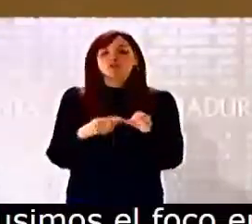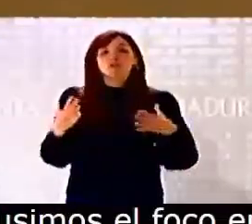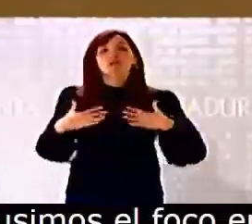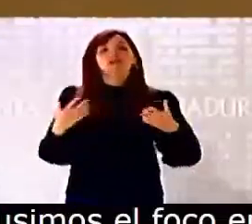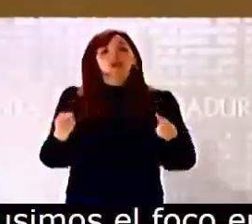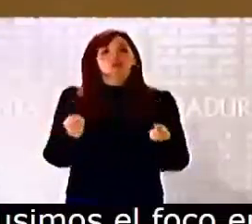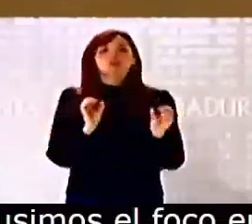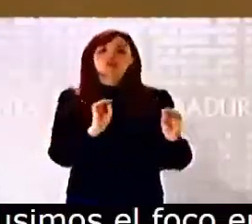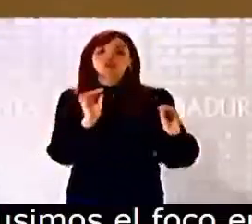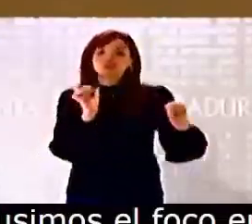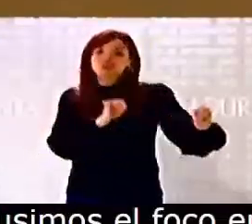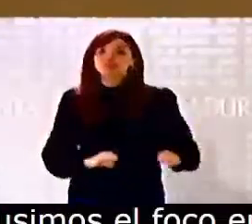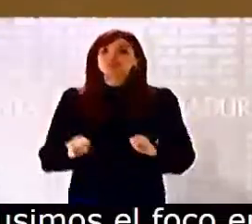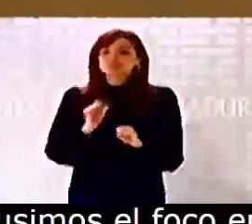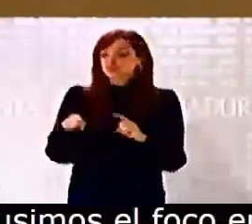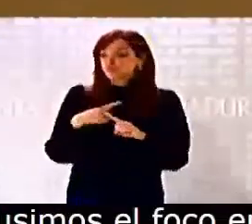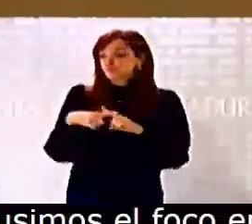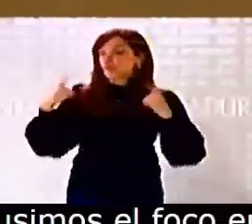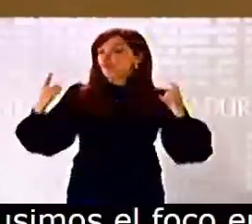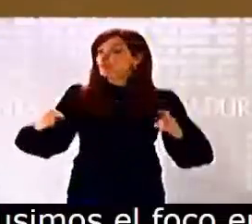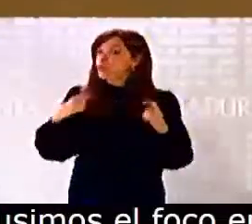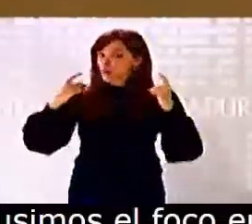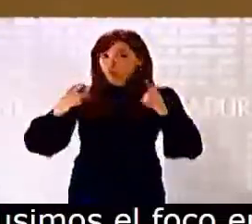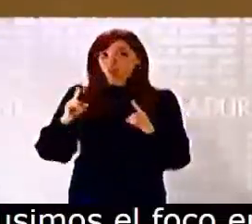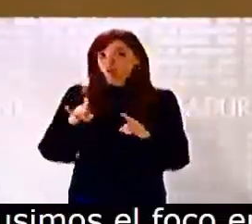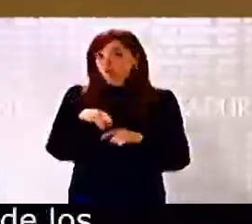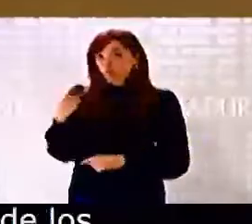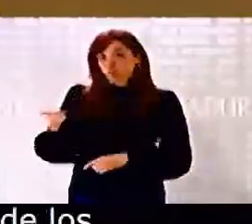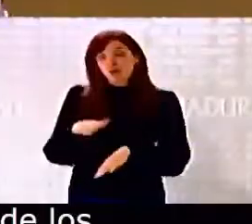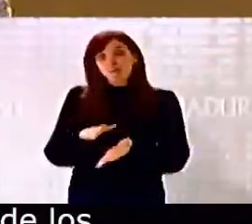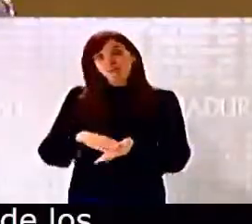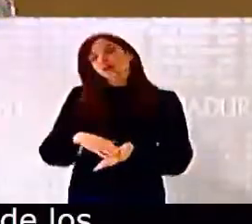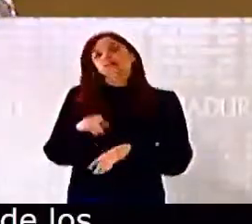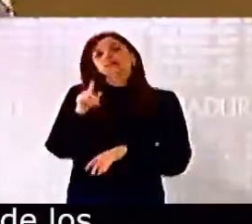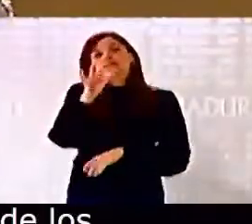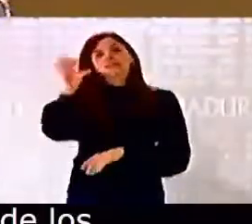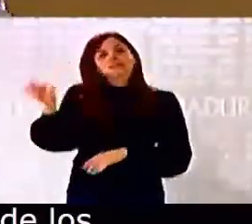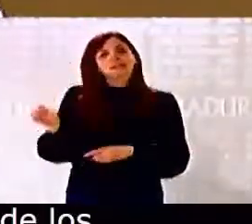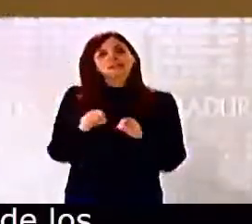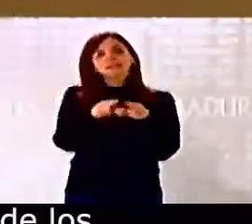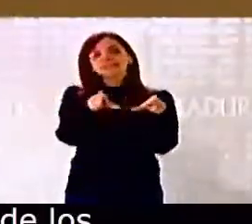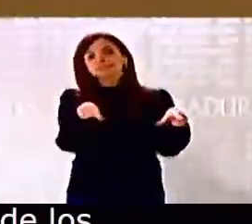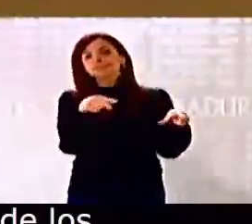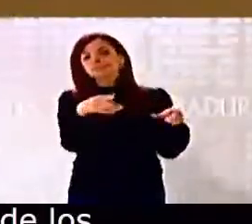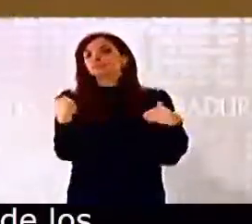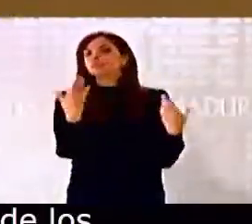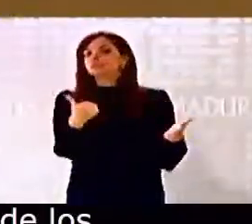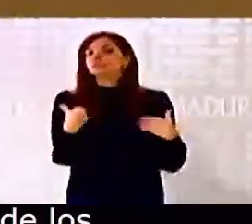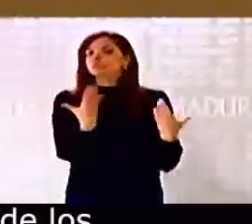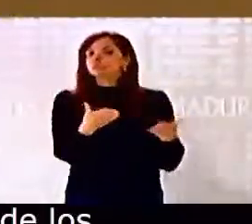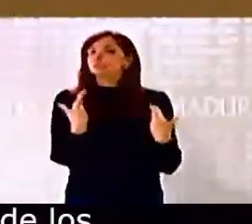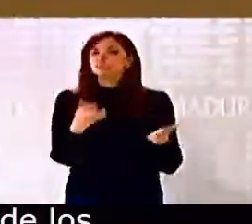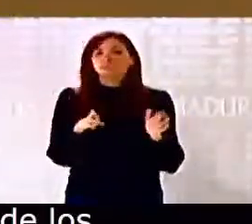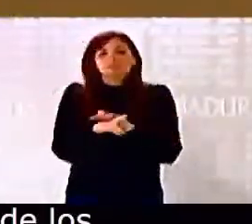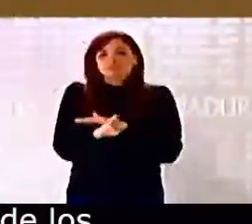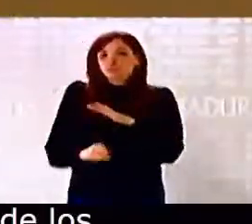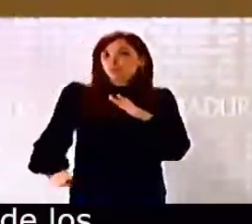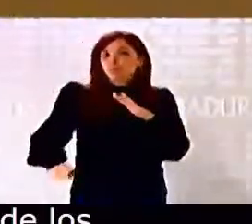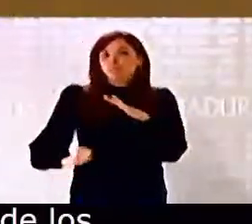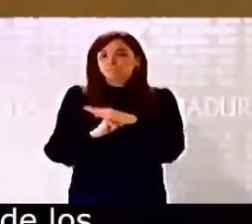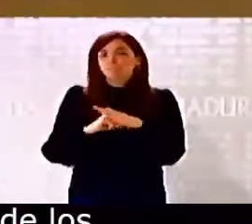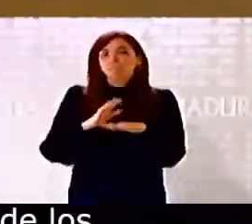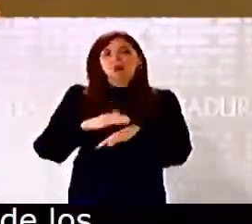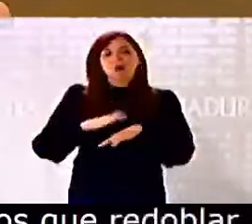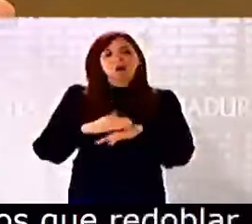todos los esfuerzos que tuviéramos que redoblar para dotar al Servicio Extremeño de Salud de cuantos recursos fueran necesarios para hacer